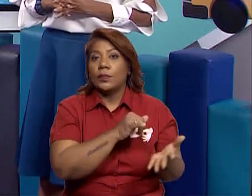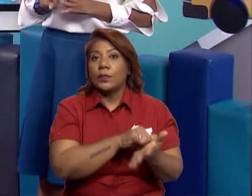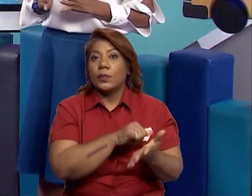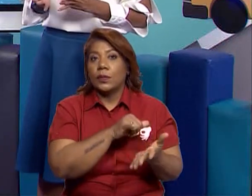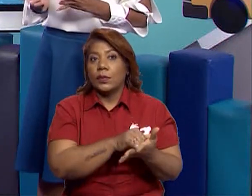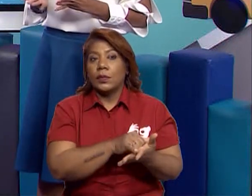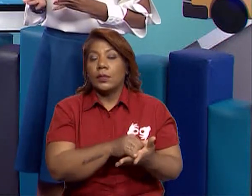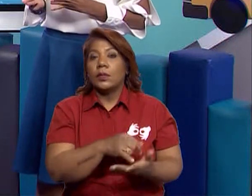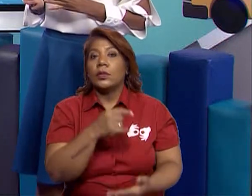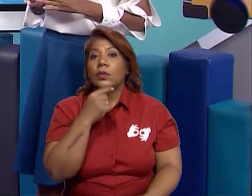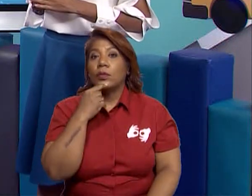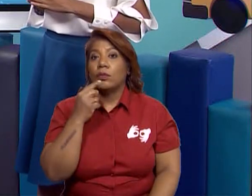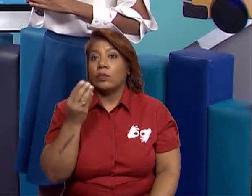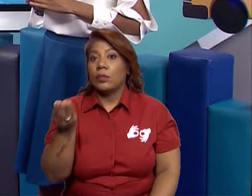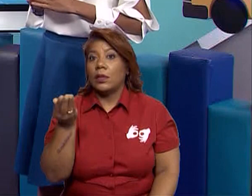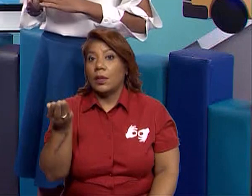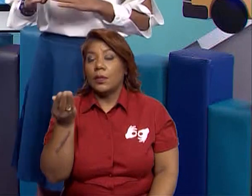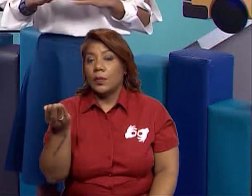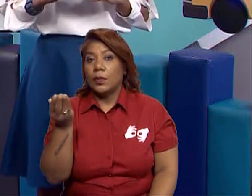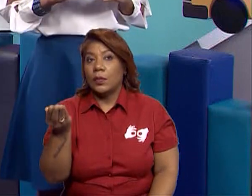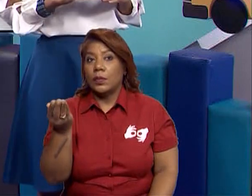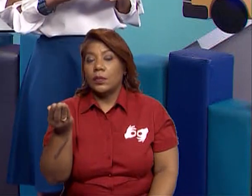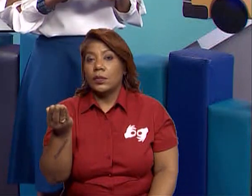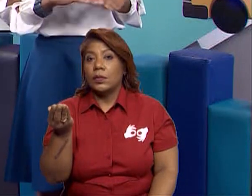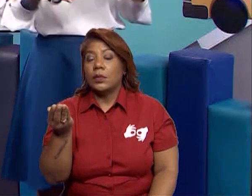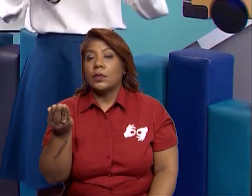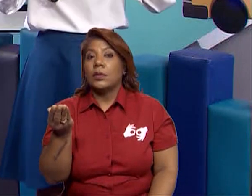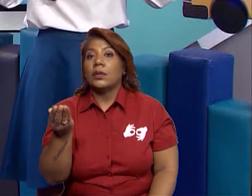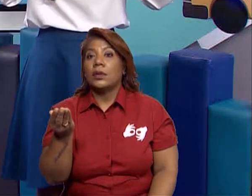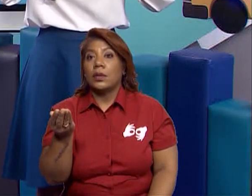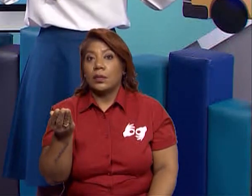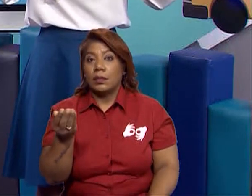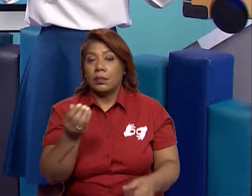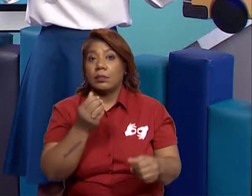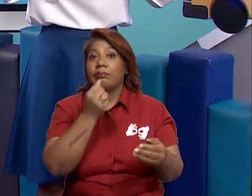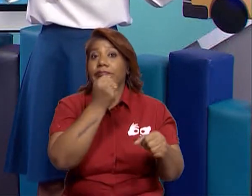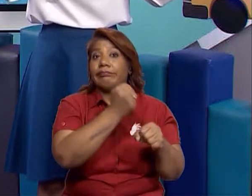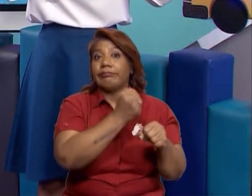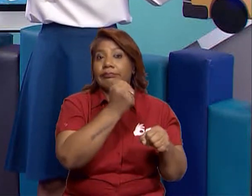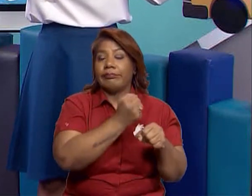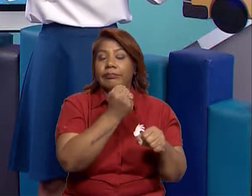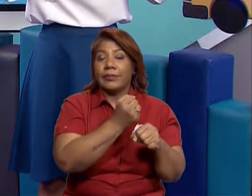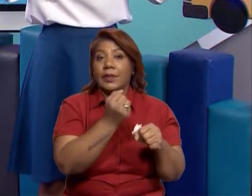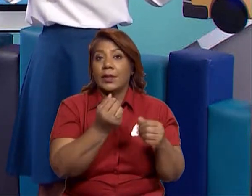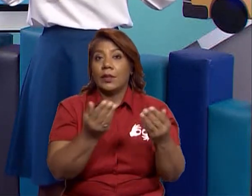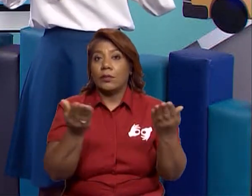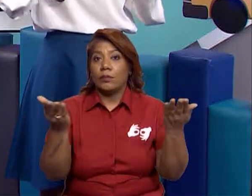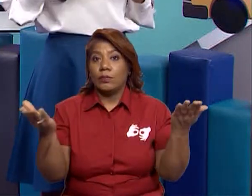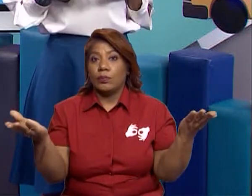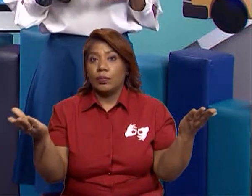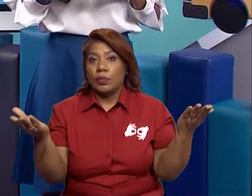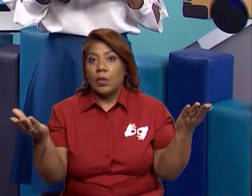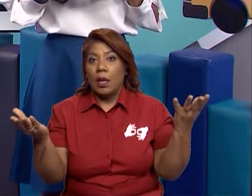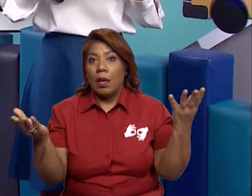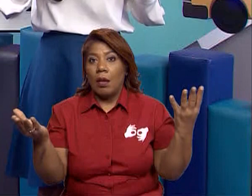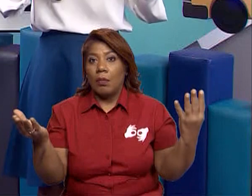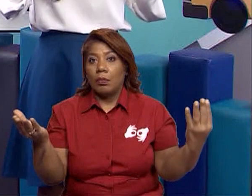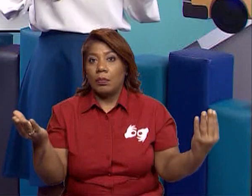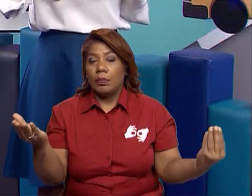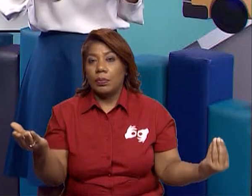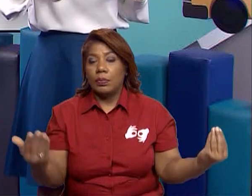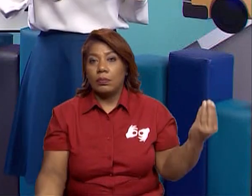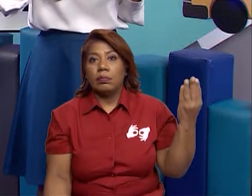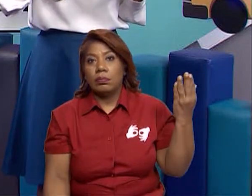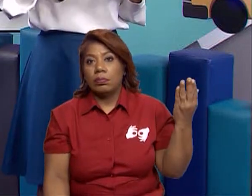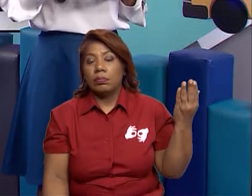que los dos materiales que estaban sólidos, el hielo y la moneda, cuando el hielo se derritió, parte de